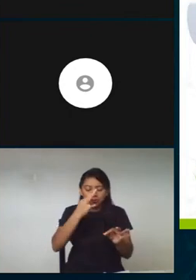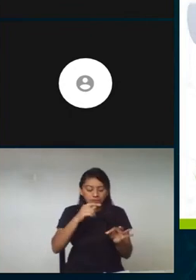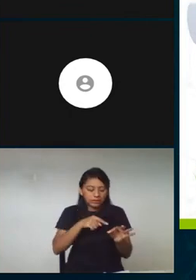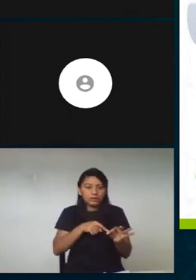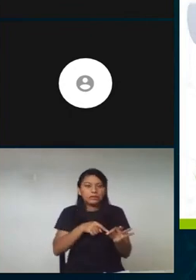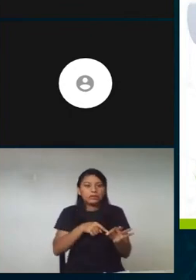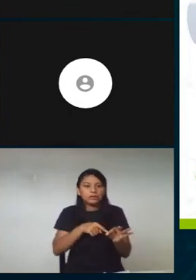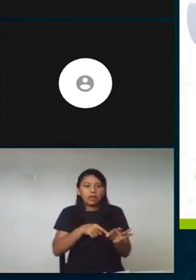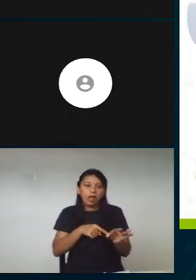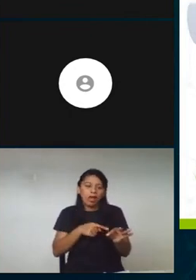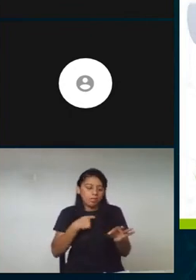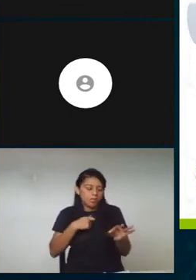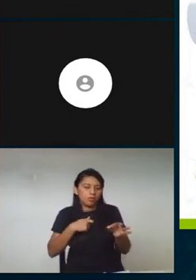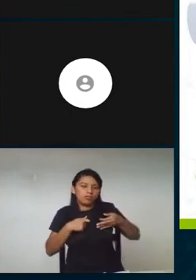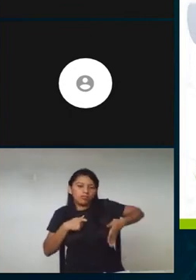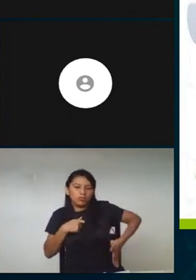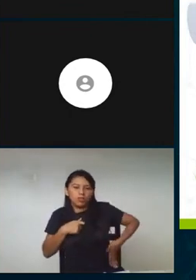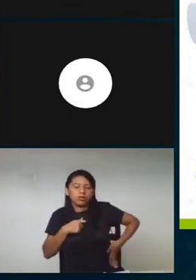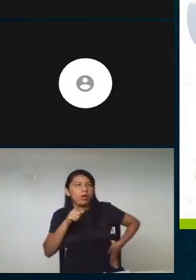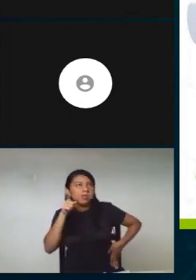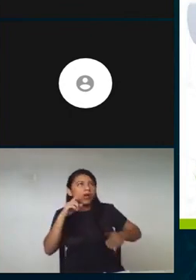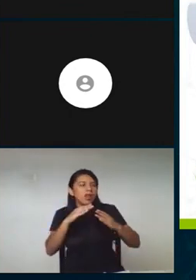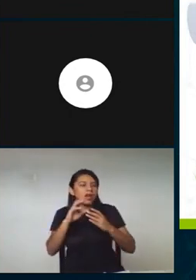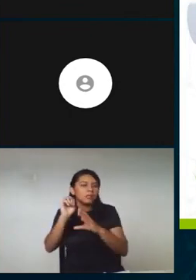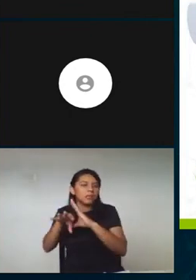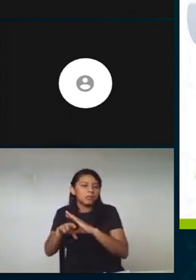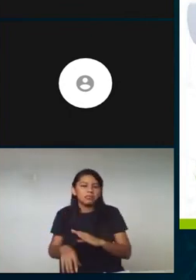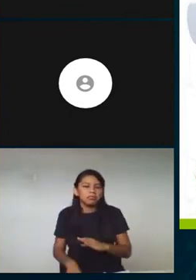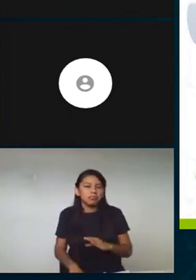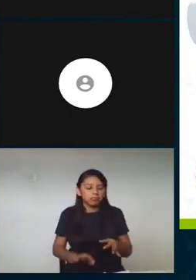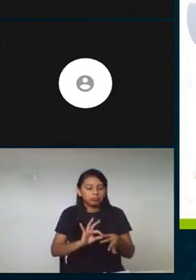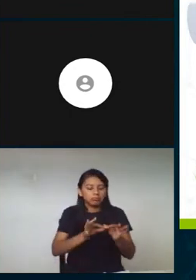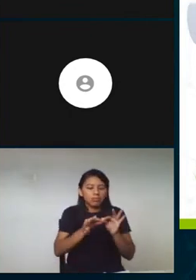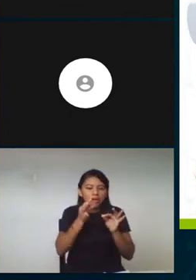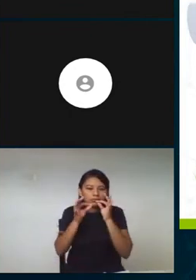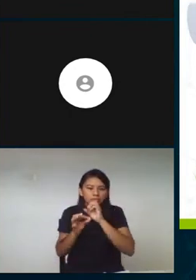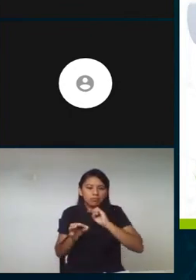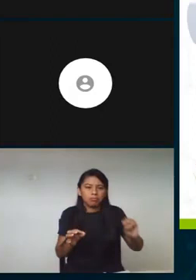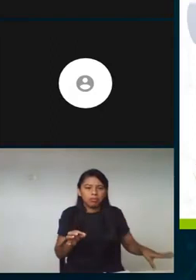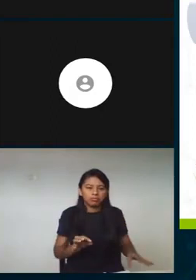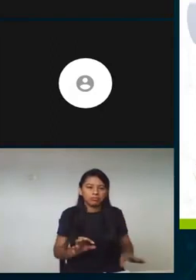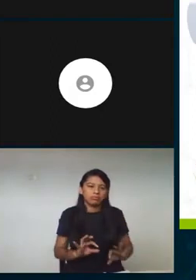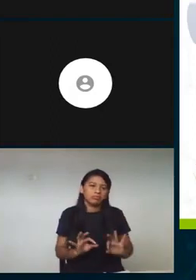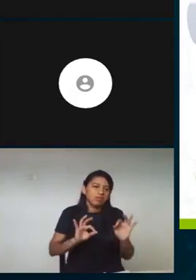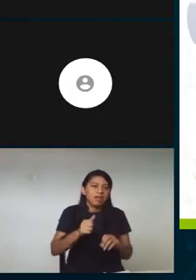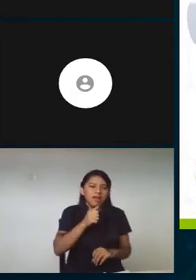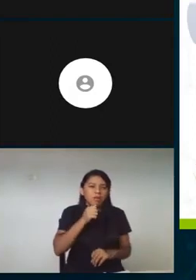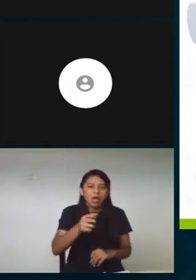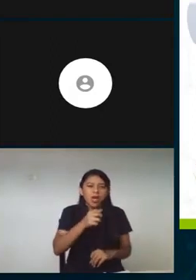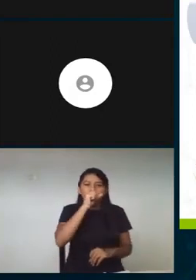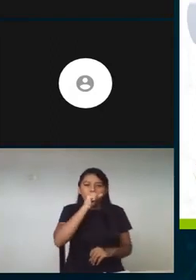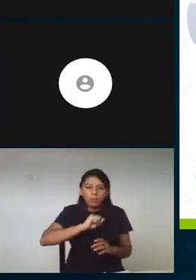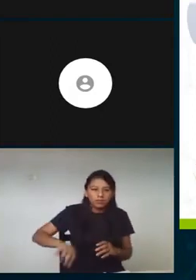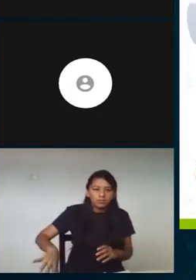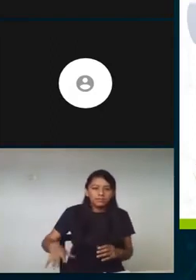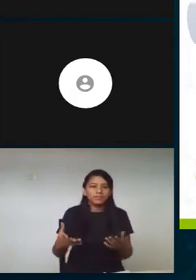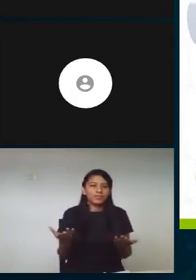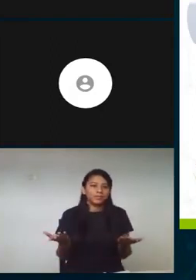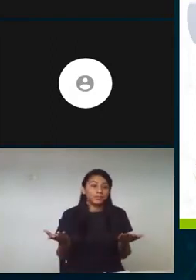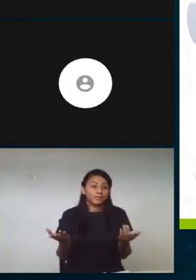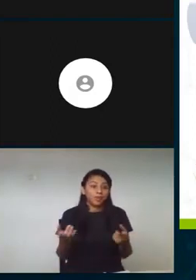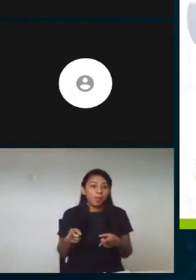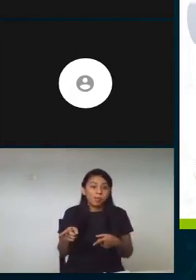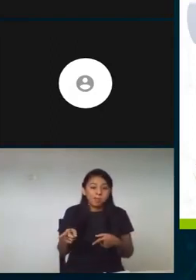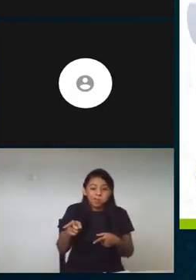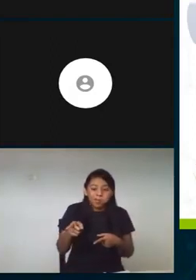en la calle, las tiramos al lado de la quebrada, que porque eso nadie lo va a ver. Adicional, vemos que hay personas que realizan la